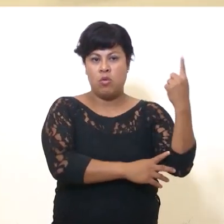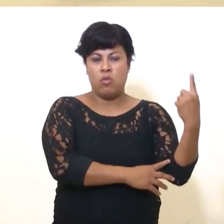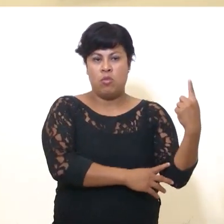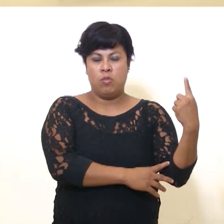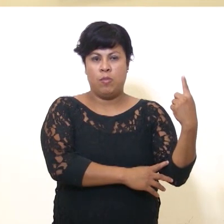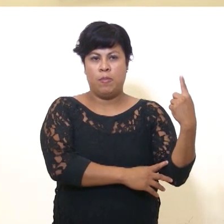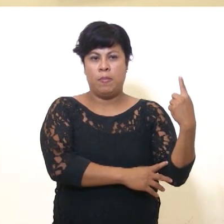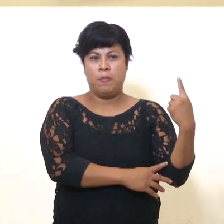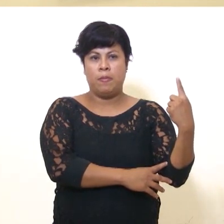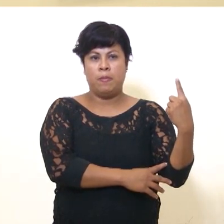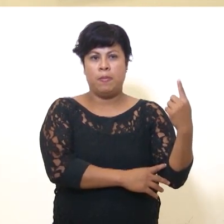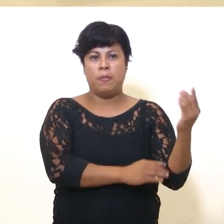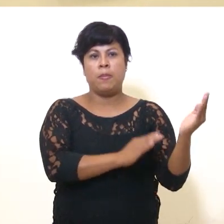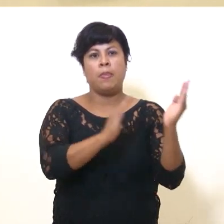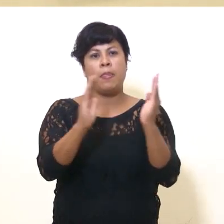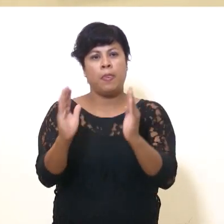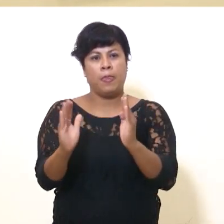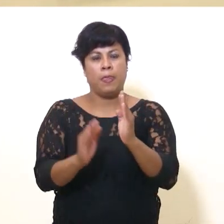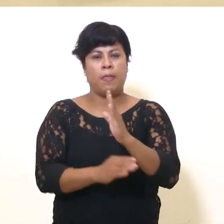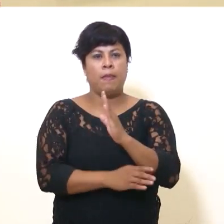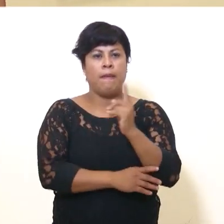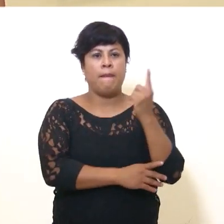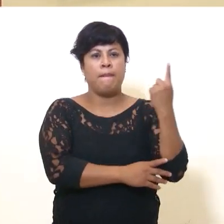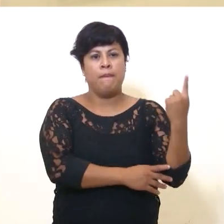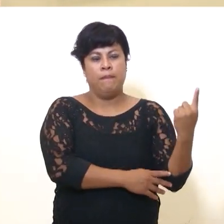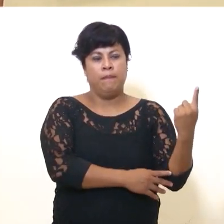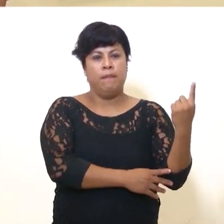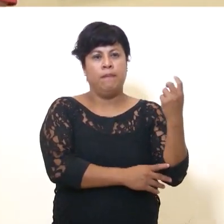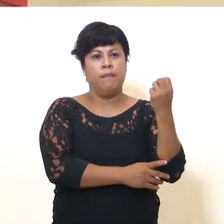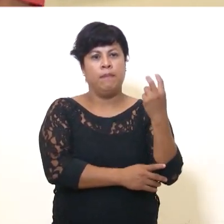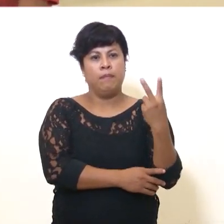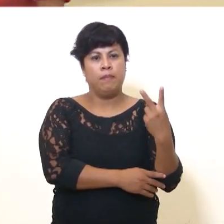hay 1. 1,